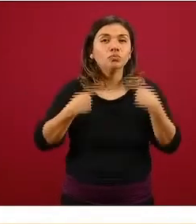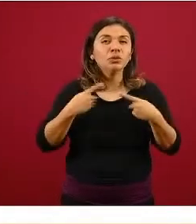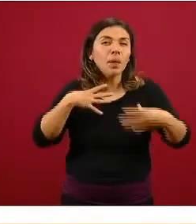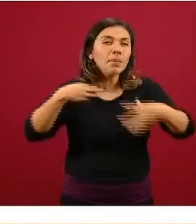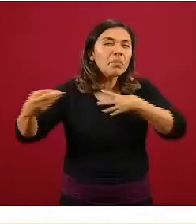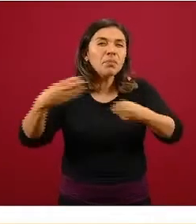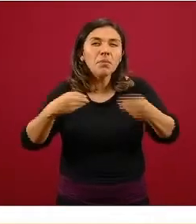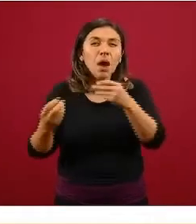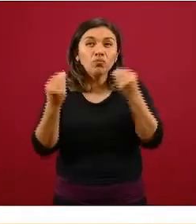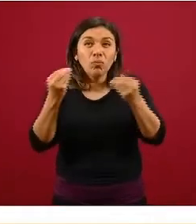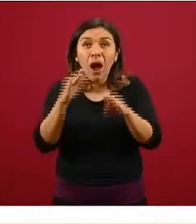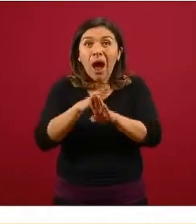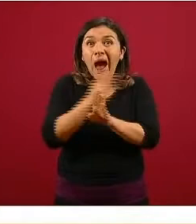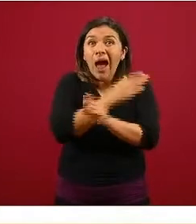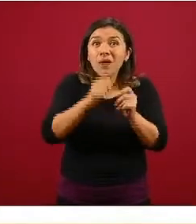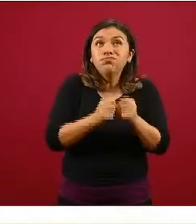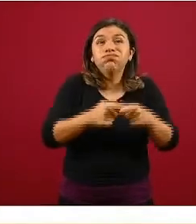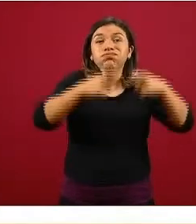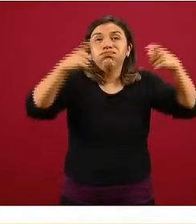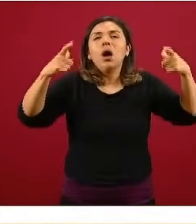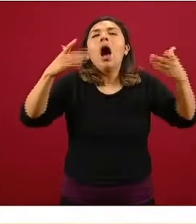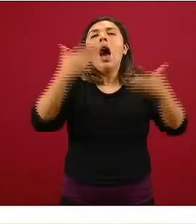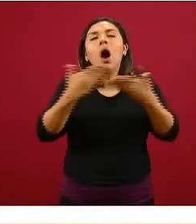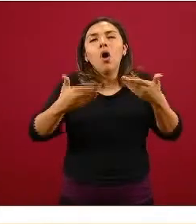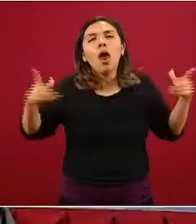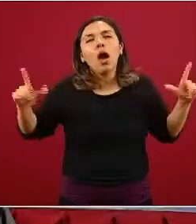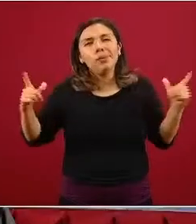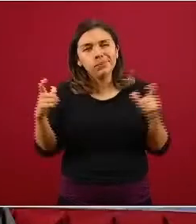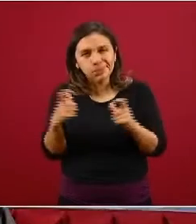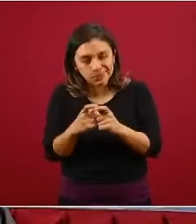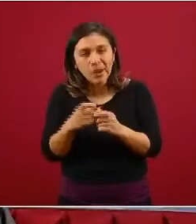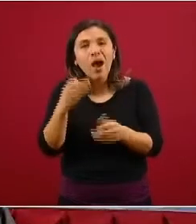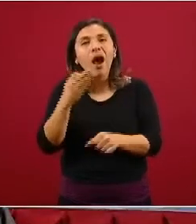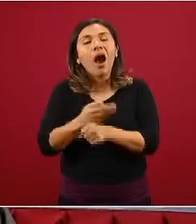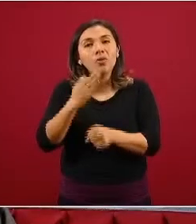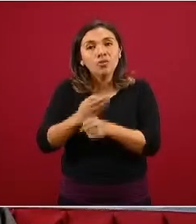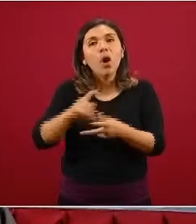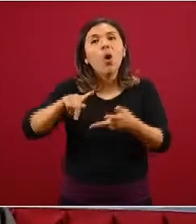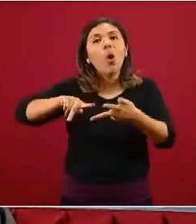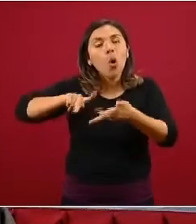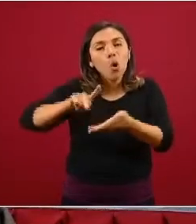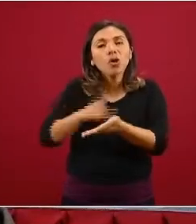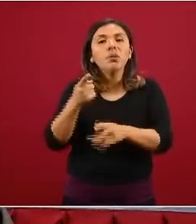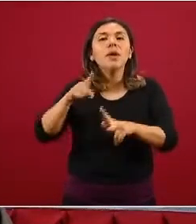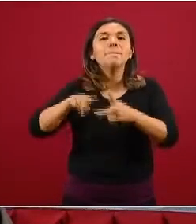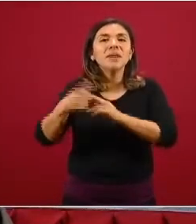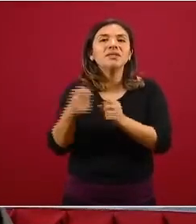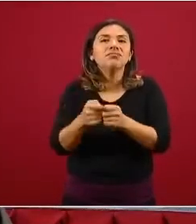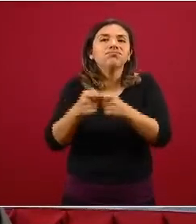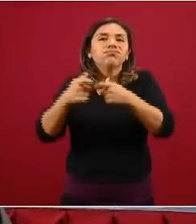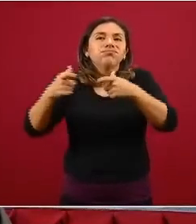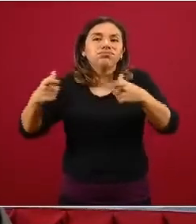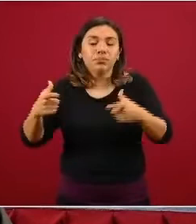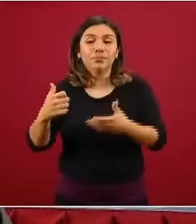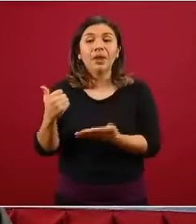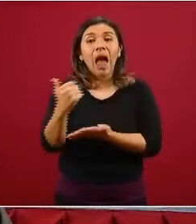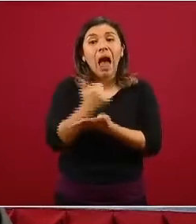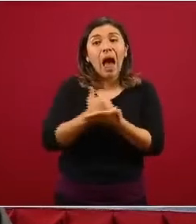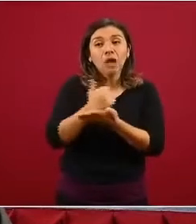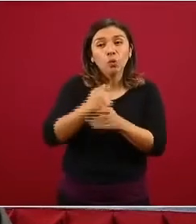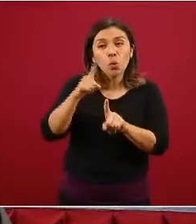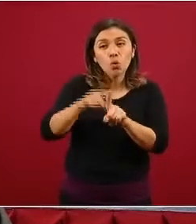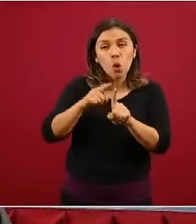su primera ola de la pandemia y que ahora están empezando a crecer de nuevo. En